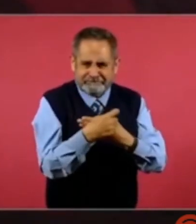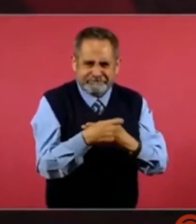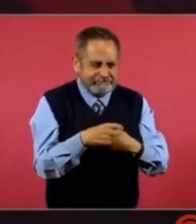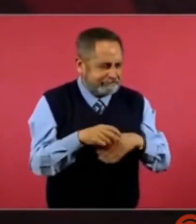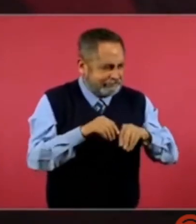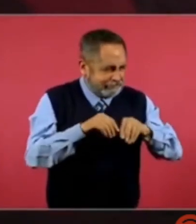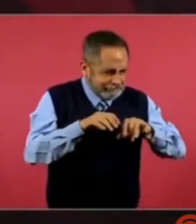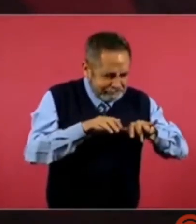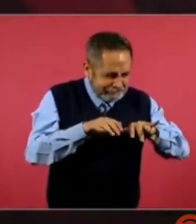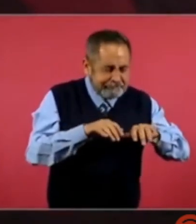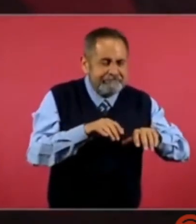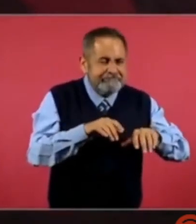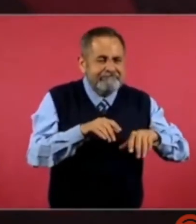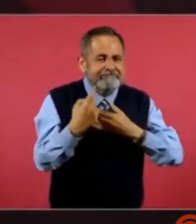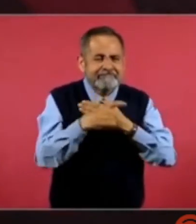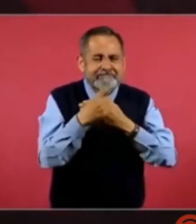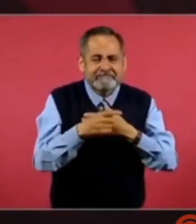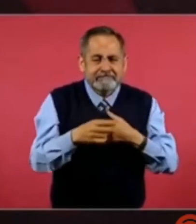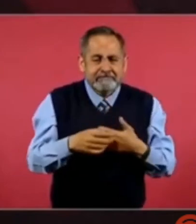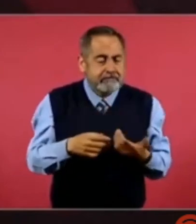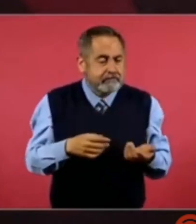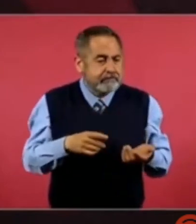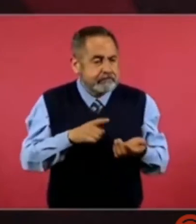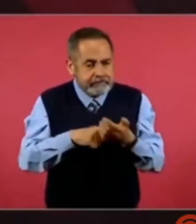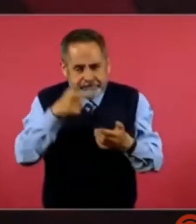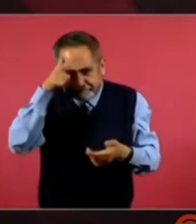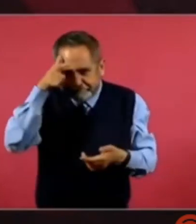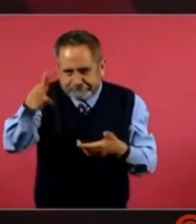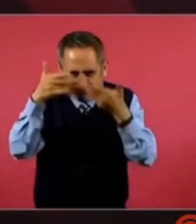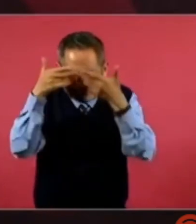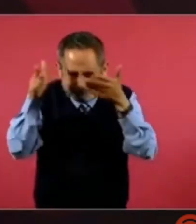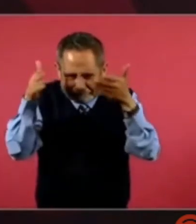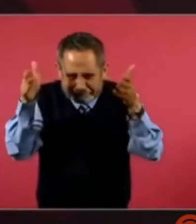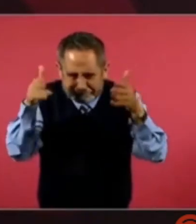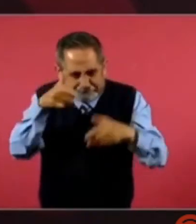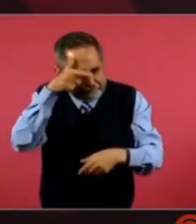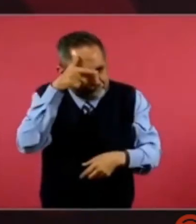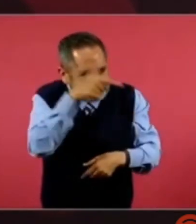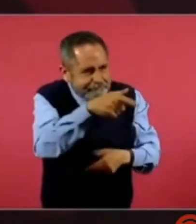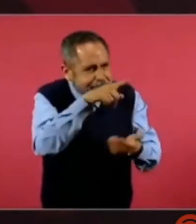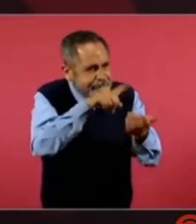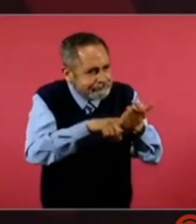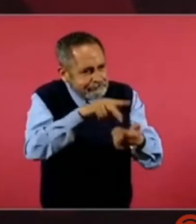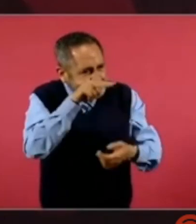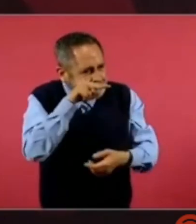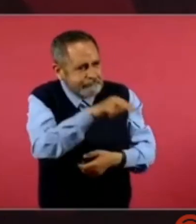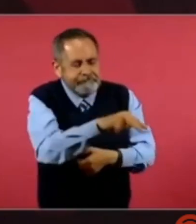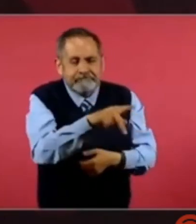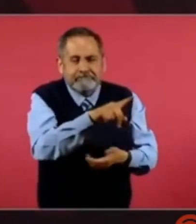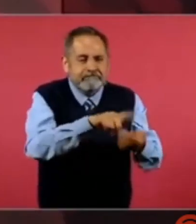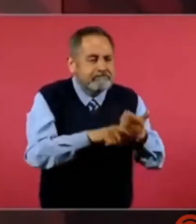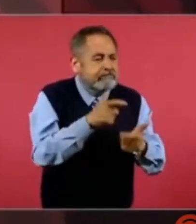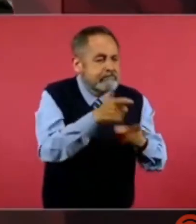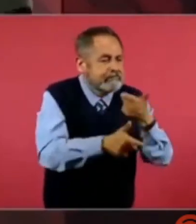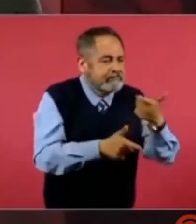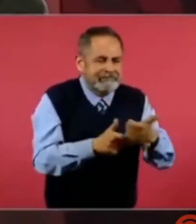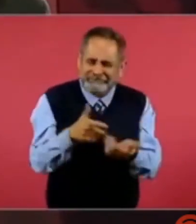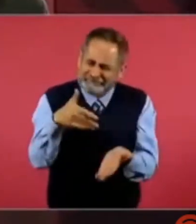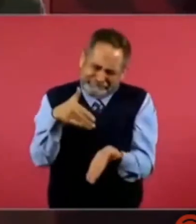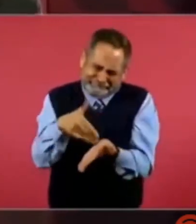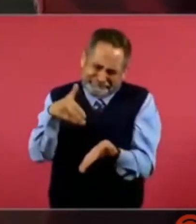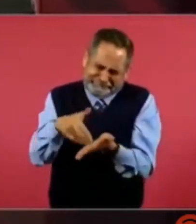Todo esto se tiene que ir sabiendo poco a poco cómo funciona, porque son